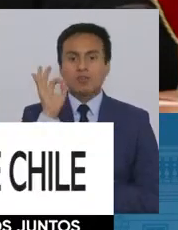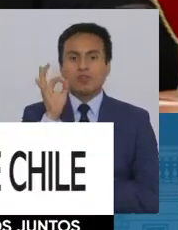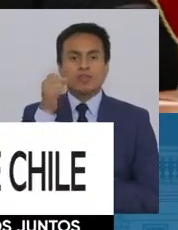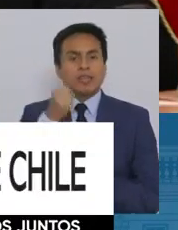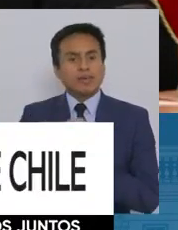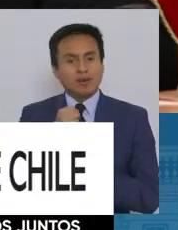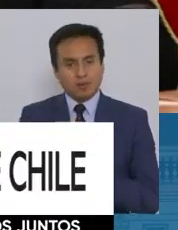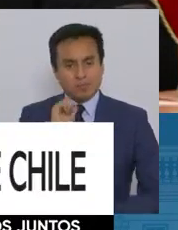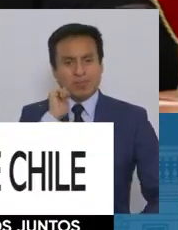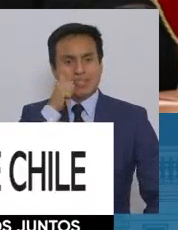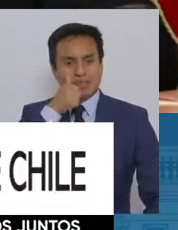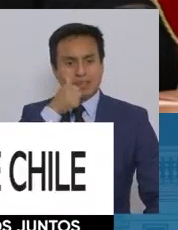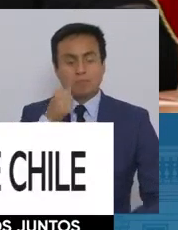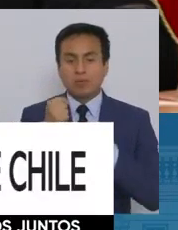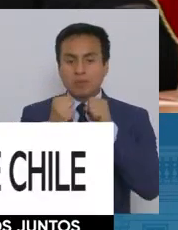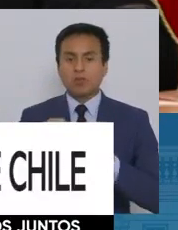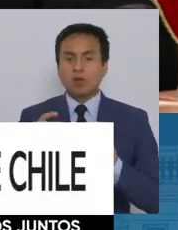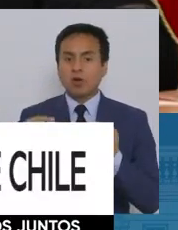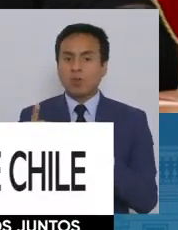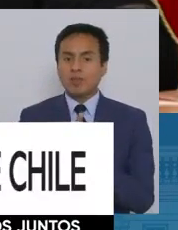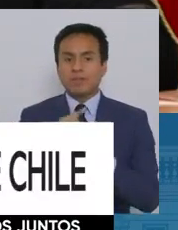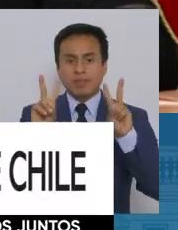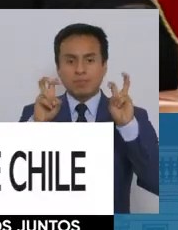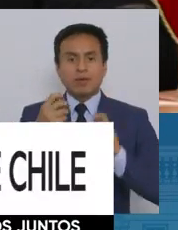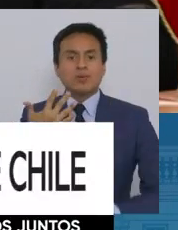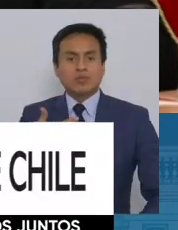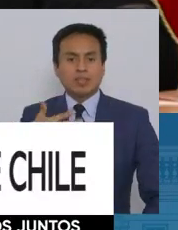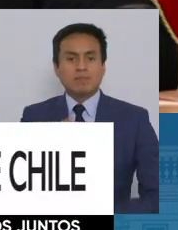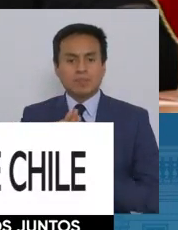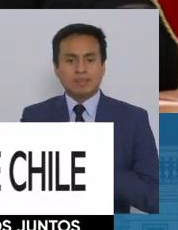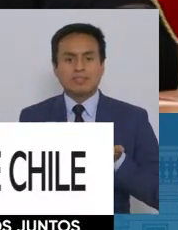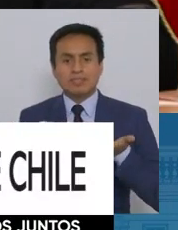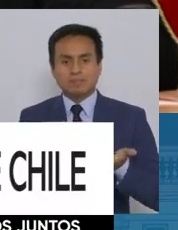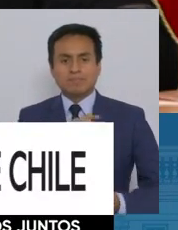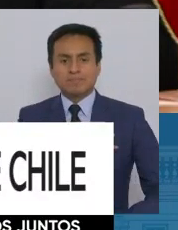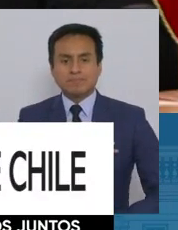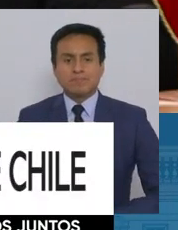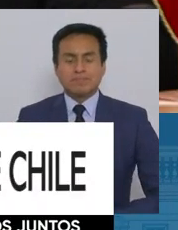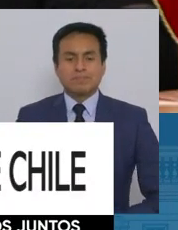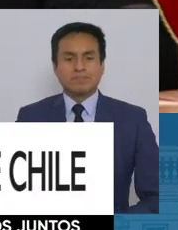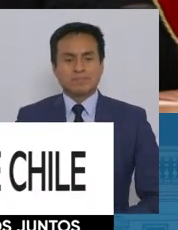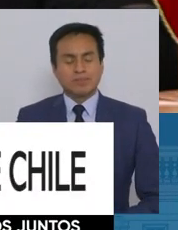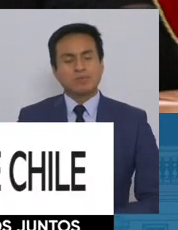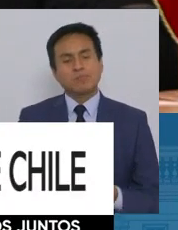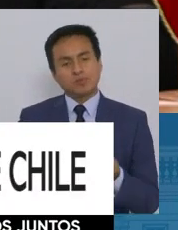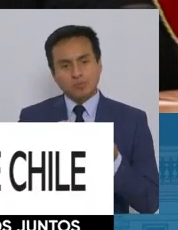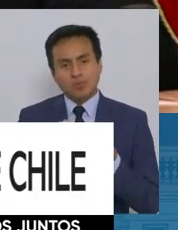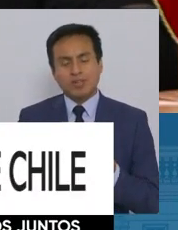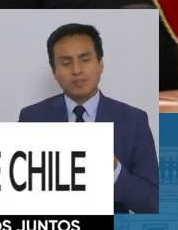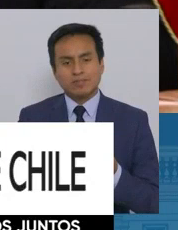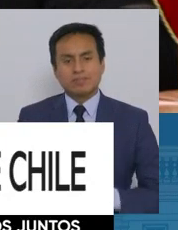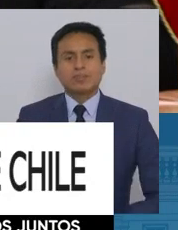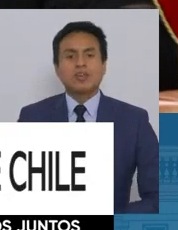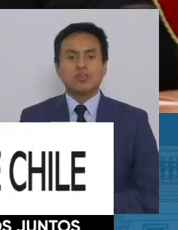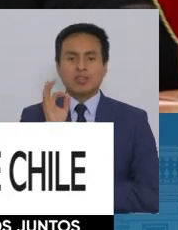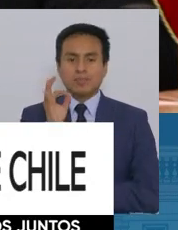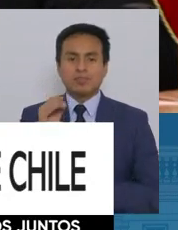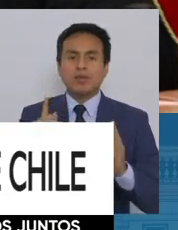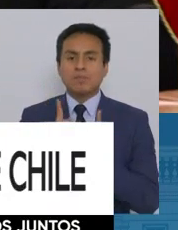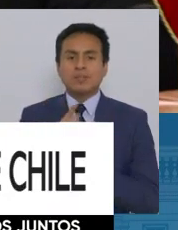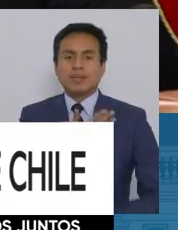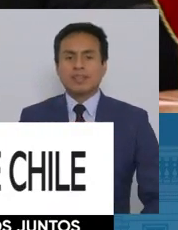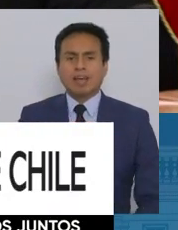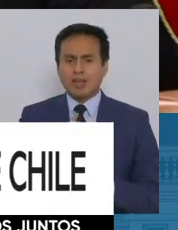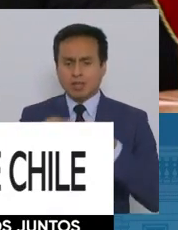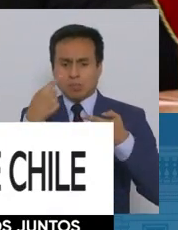reunión de trabajo para que podamos conversar sobre temas muy importantes para Chile. Por supuesto que nos reuniremos, presidente,